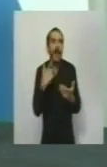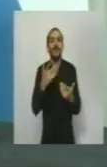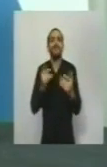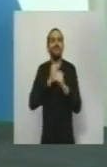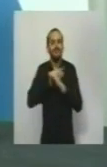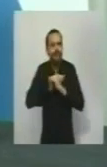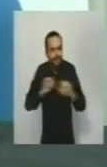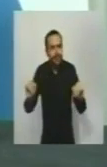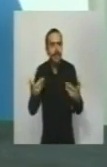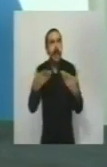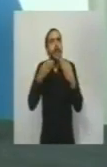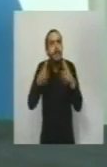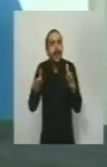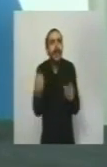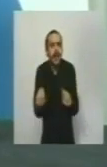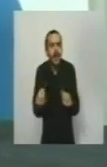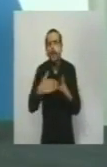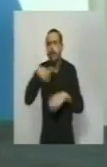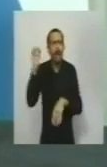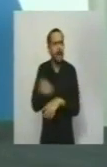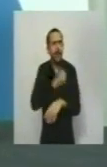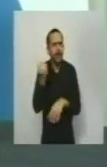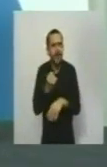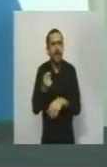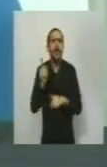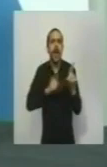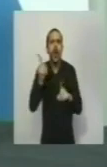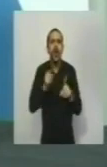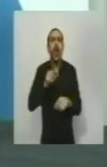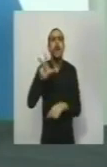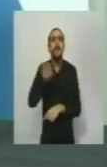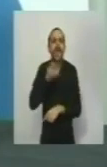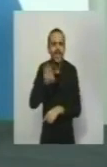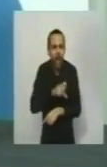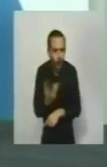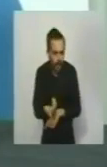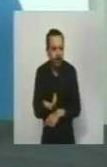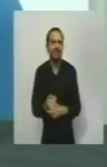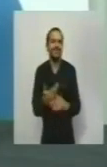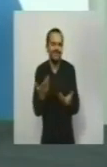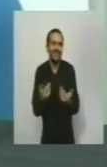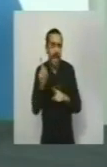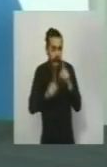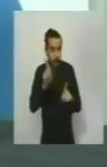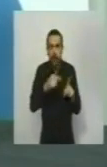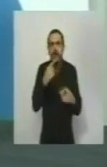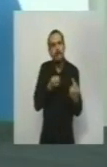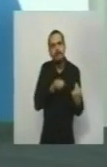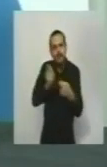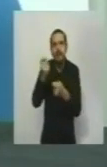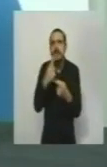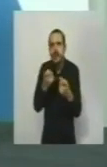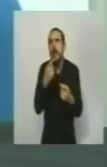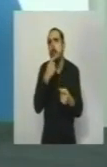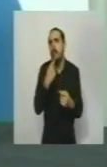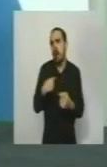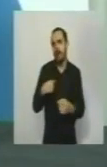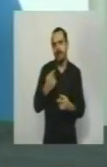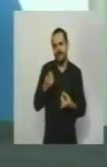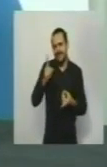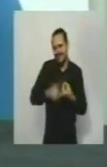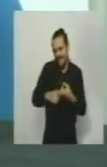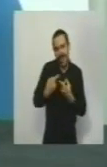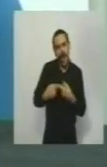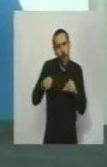que es lo más urgente, beneficios de pensiones, esto es decir, los pretensores de beneficio de pensión por fallecimiento de alguno o